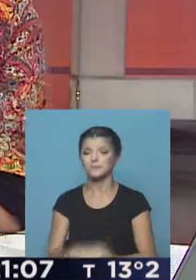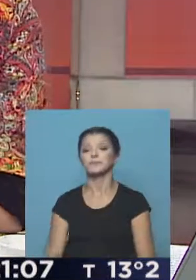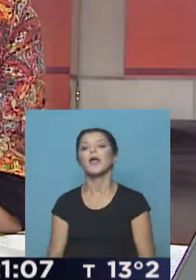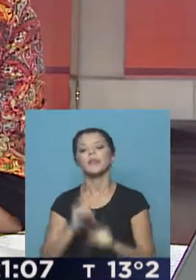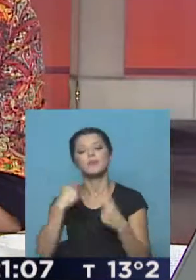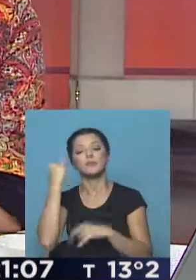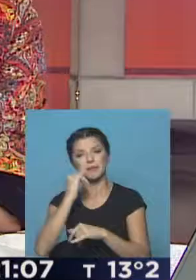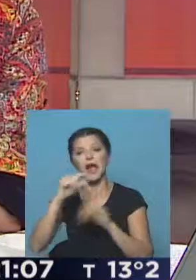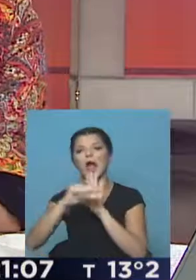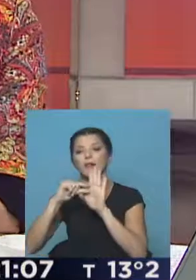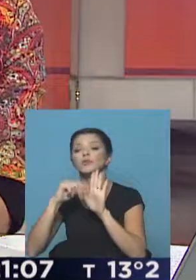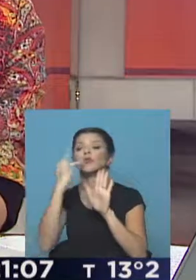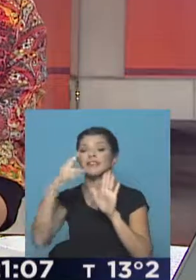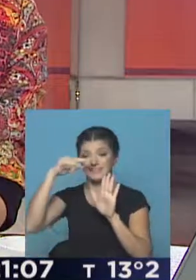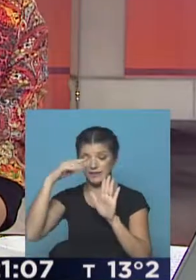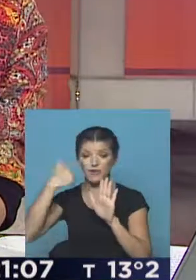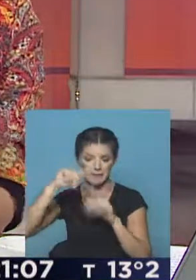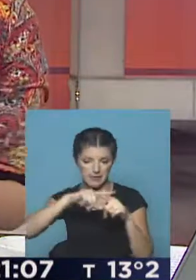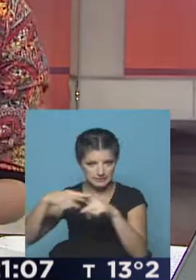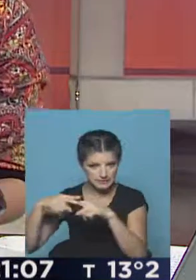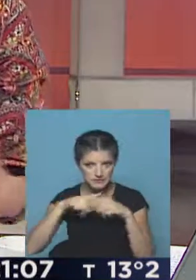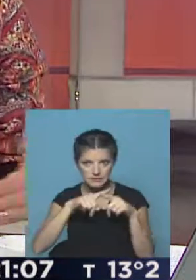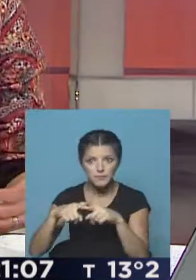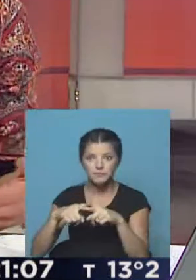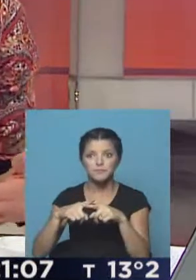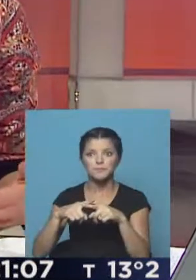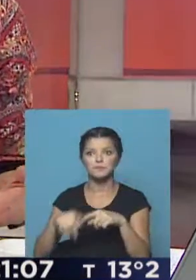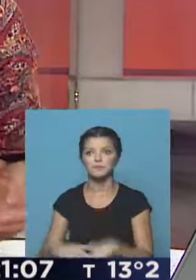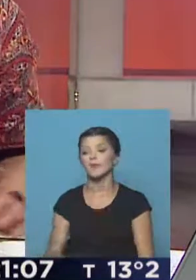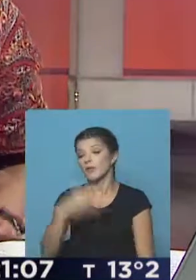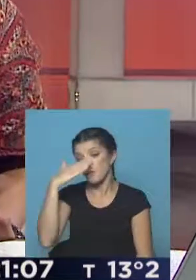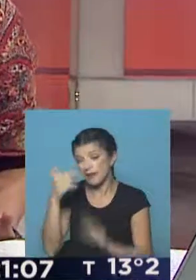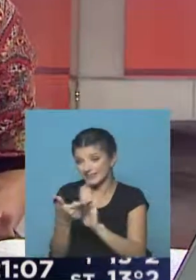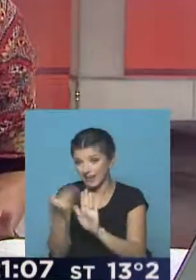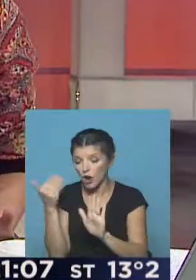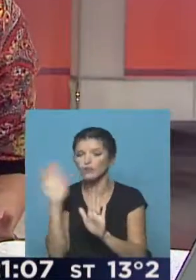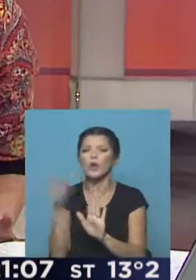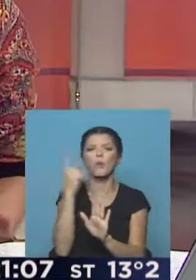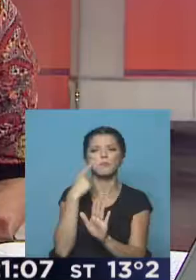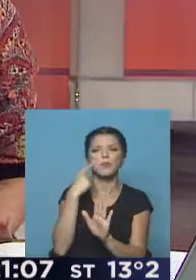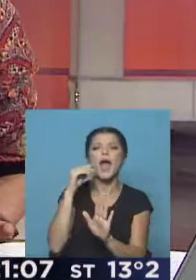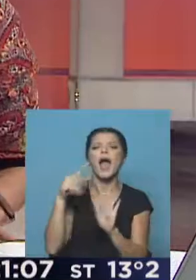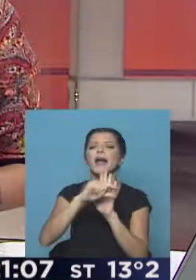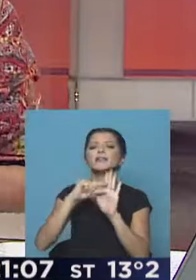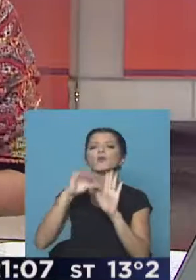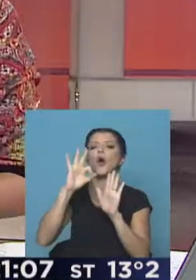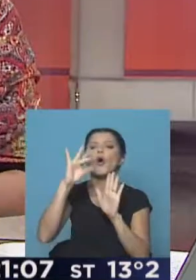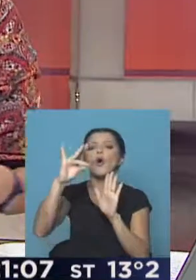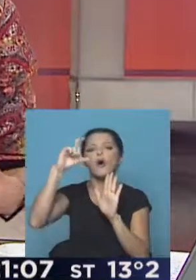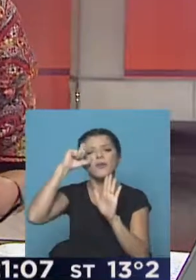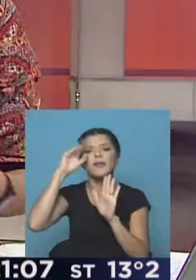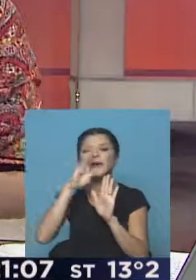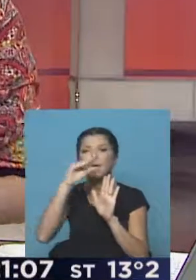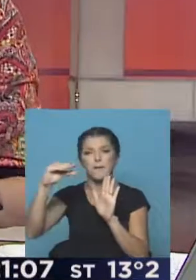artículo 37 fue el más polémico, el más discutido de todos, que finalmente se terminó sacando. Era conocido como el artículo Odebrecht, lo que permitía era investigar